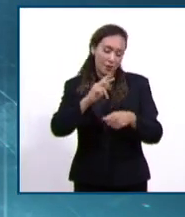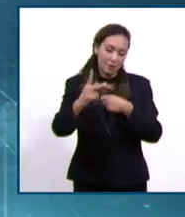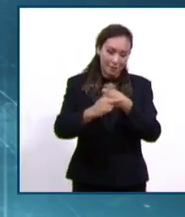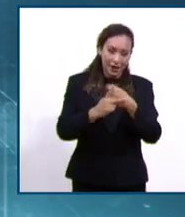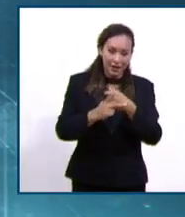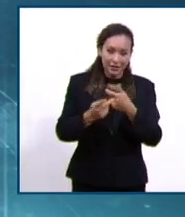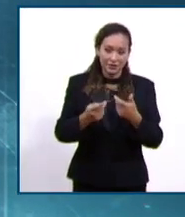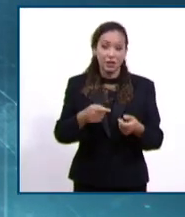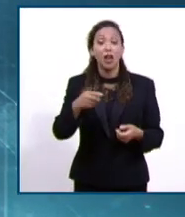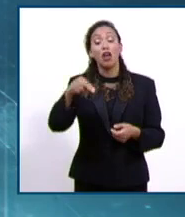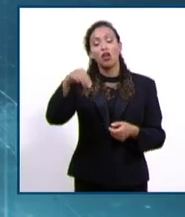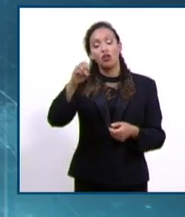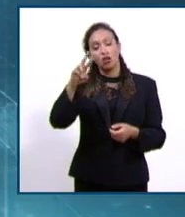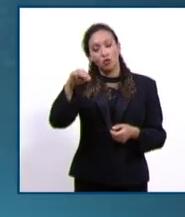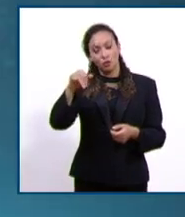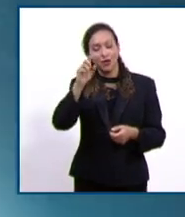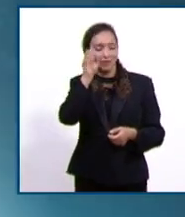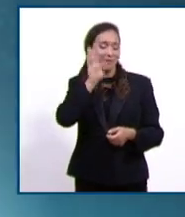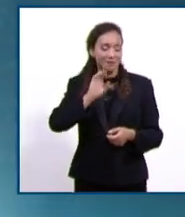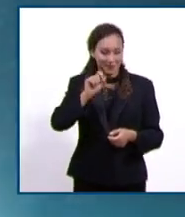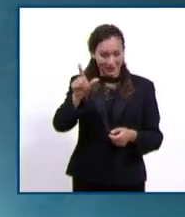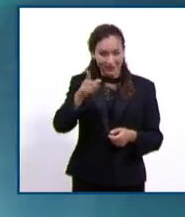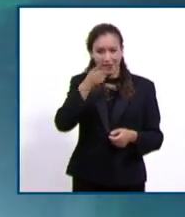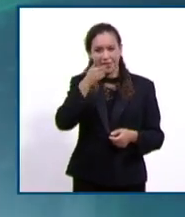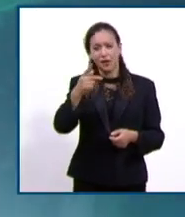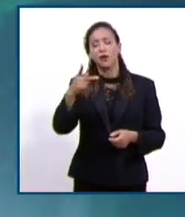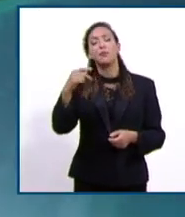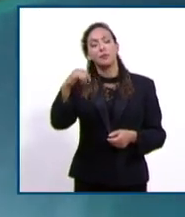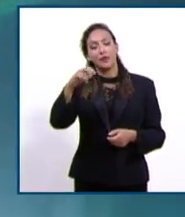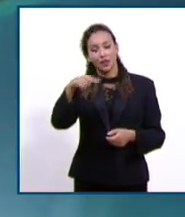presidenta Norma Lucía Piña.